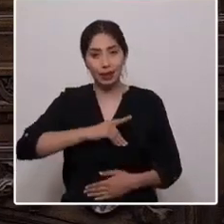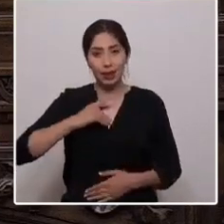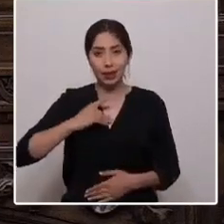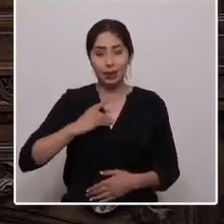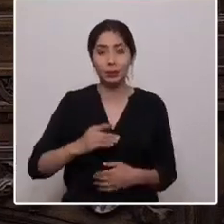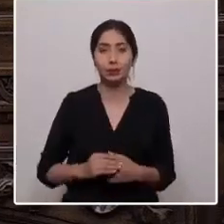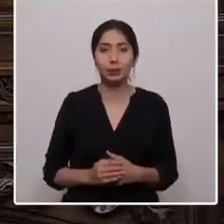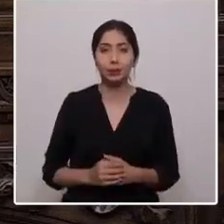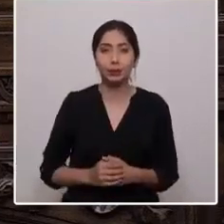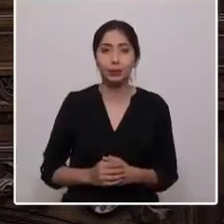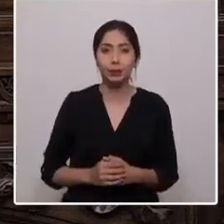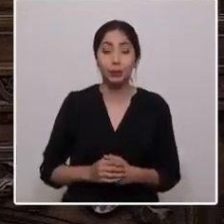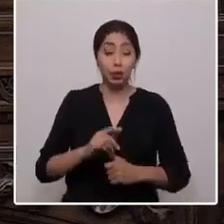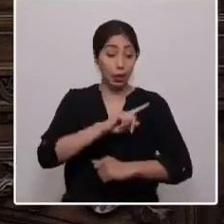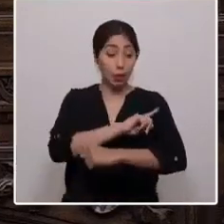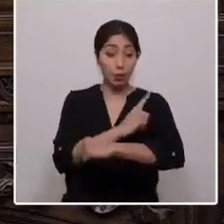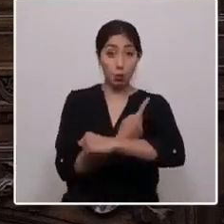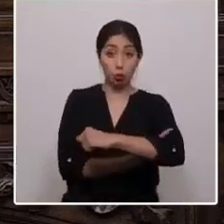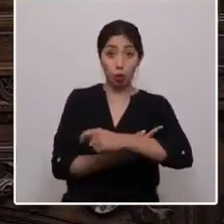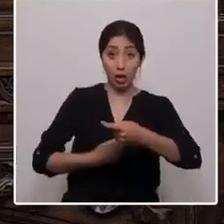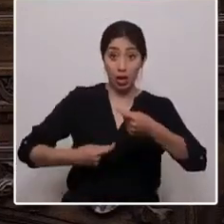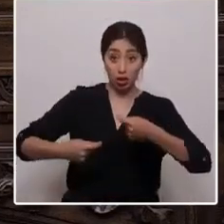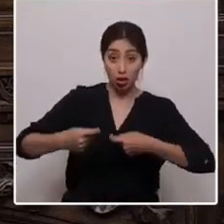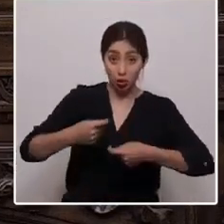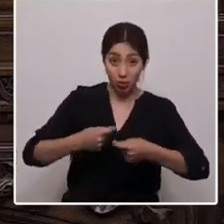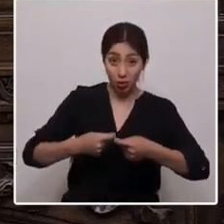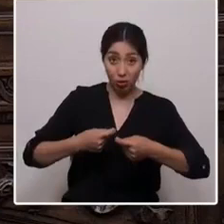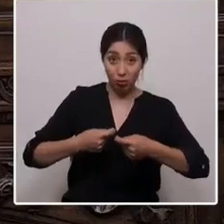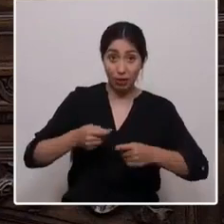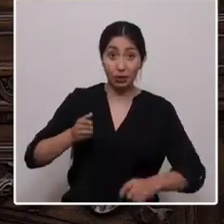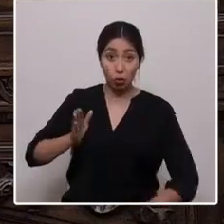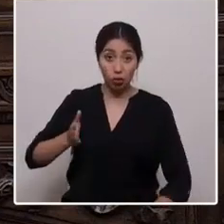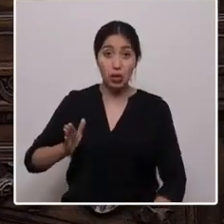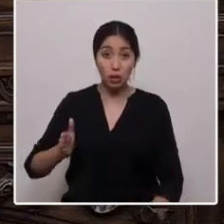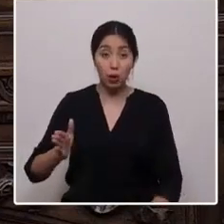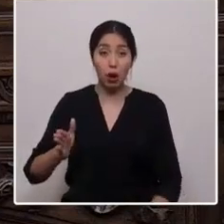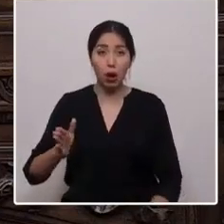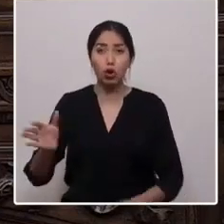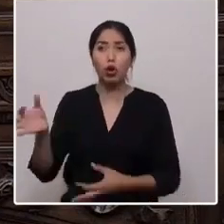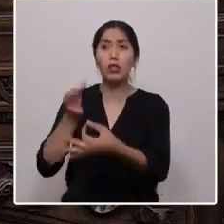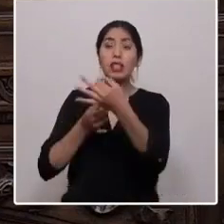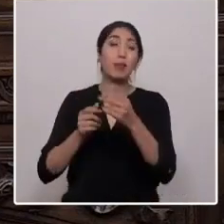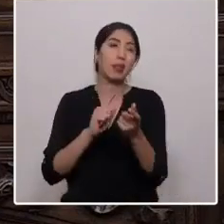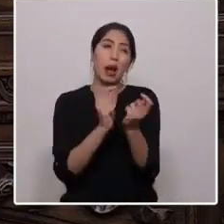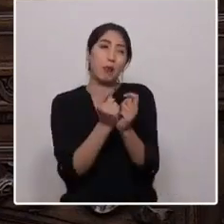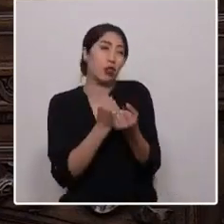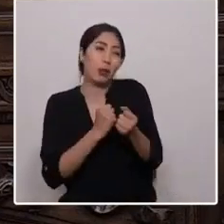el poder económico para mantener su hegemonía nos ha dicho que los cambios no son posibles